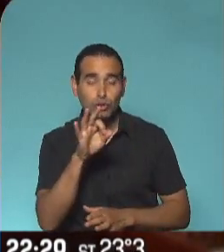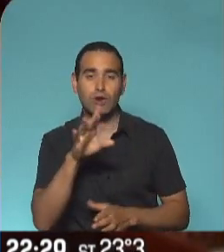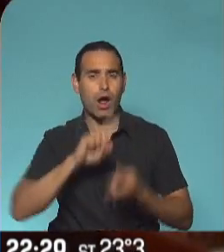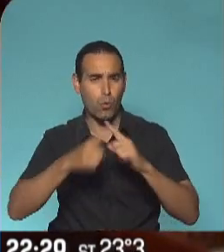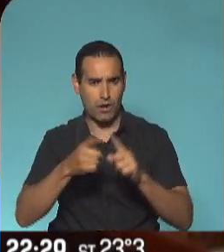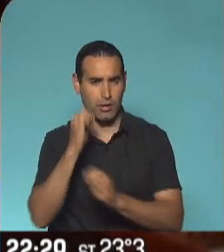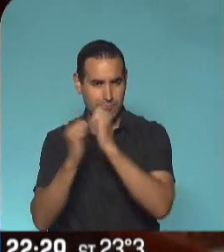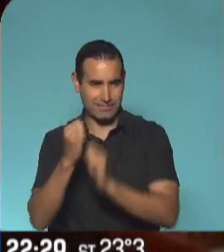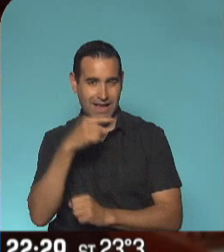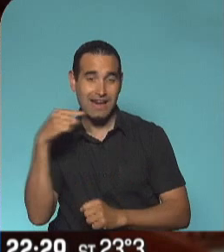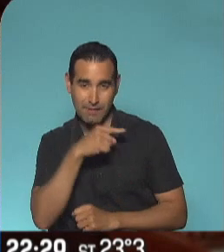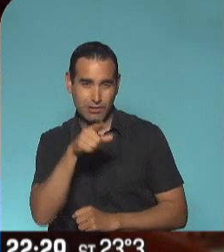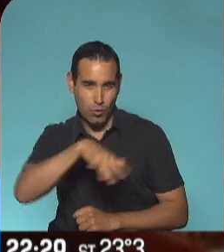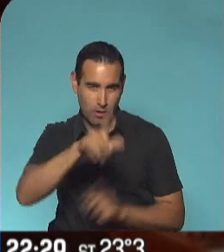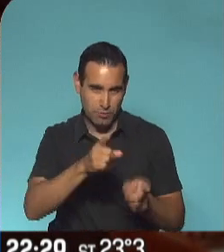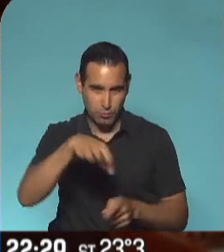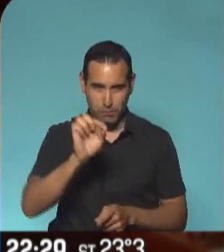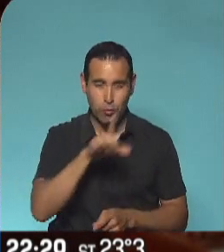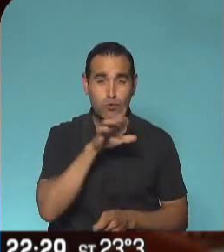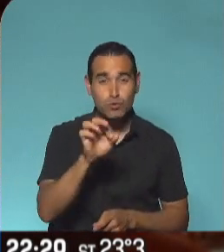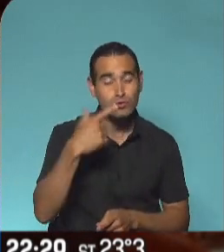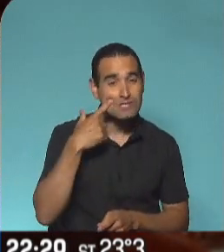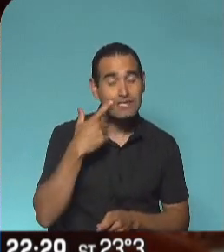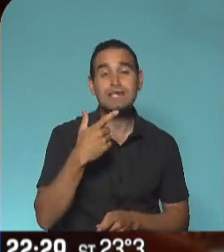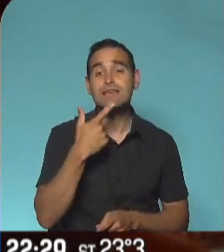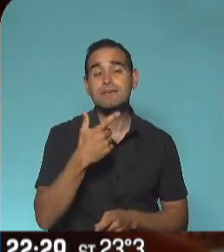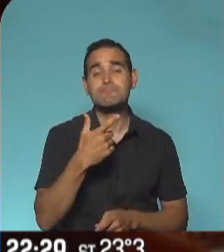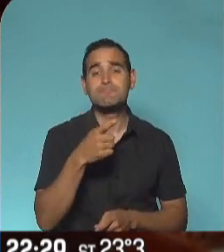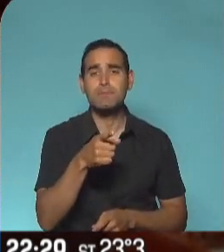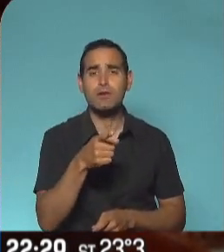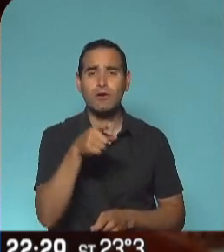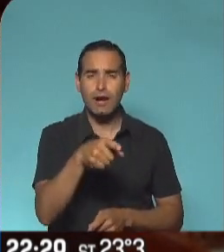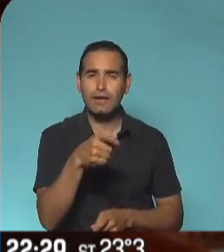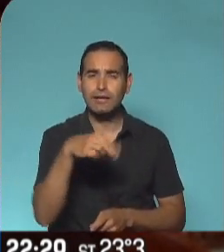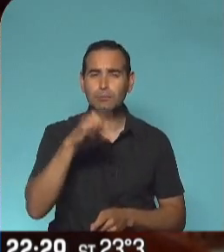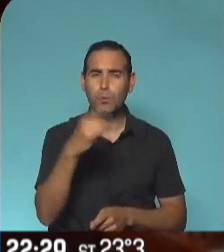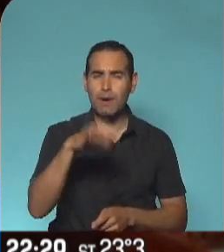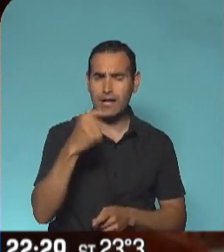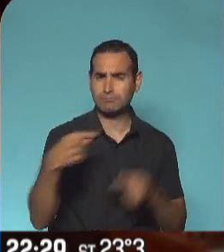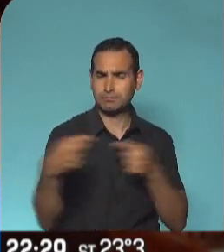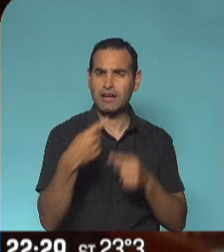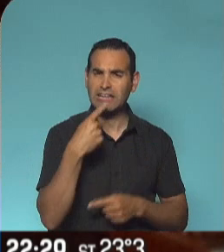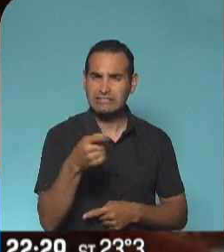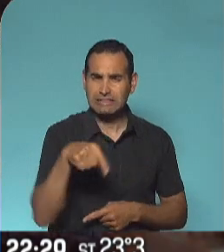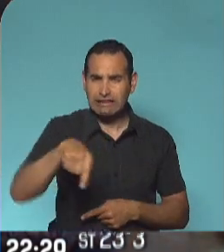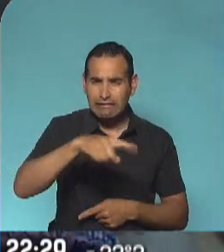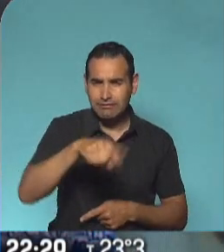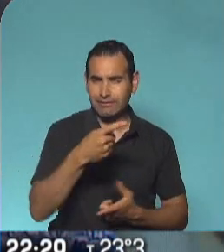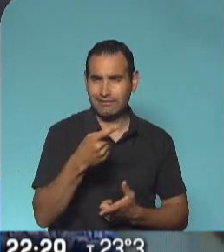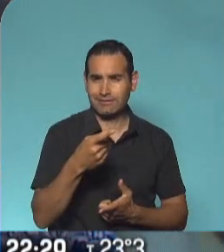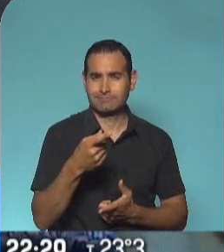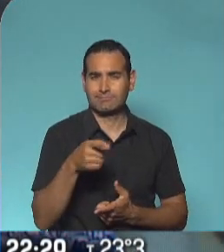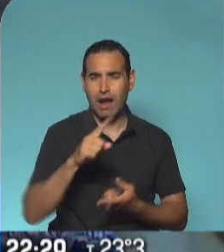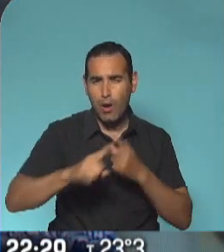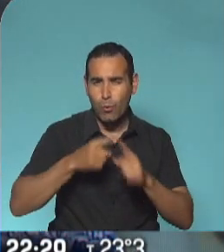la propia Potosí, y ahí empezó la oposición que lideró Marco Pumari, diciendo que esto era una entrega de hacer este